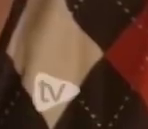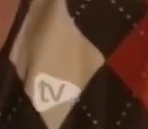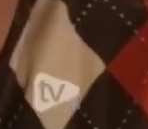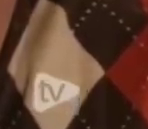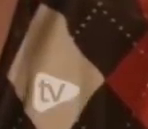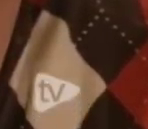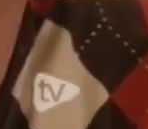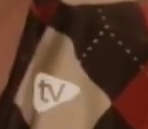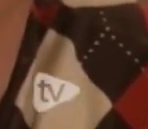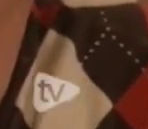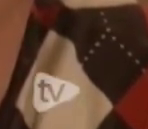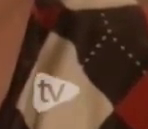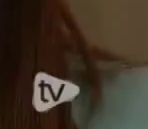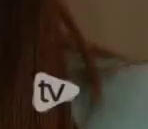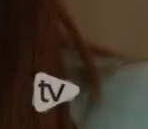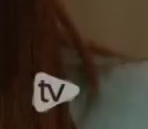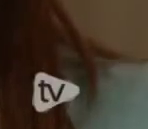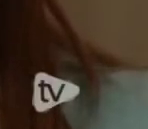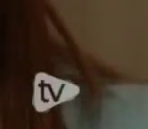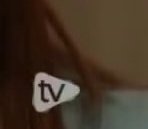contarles.